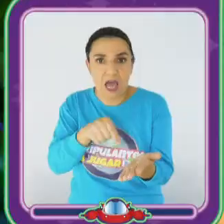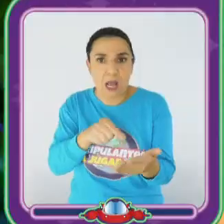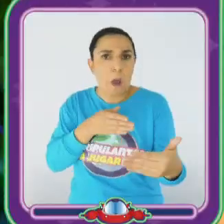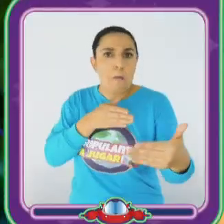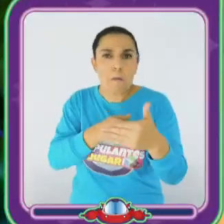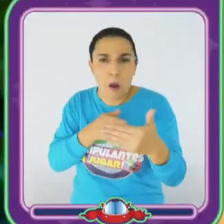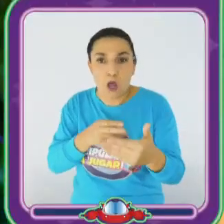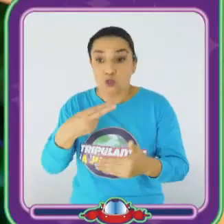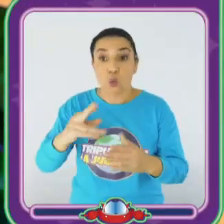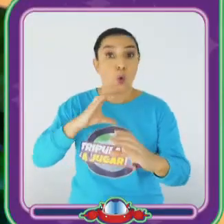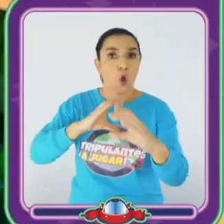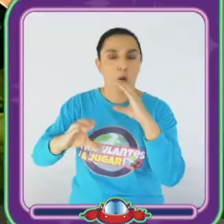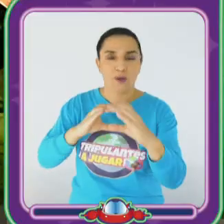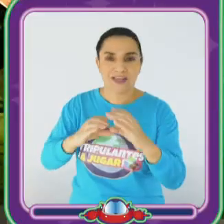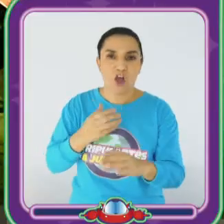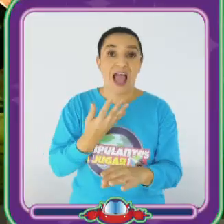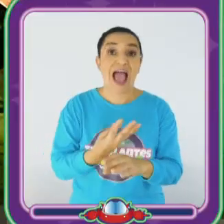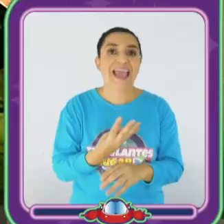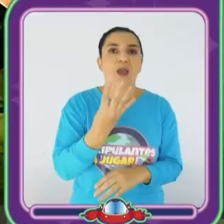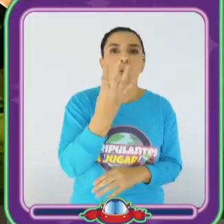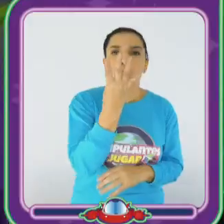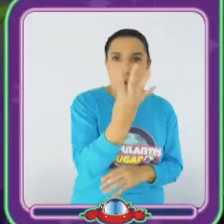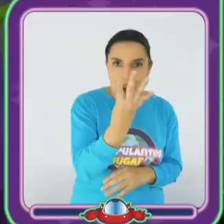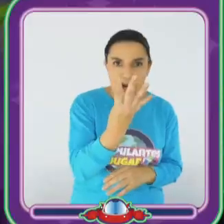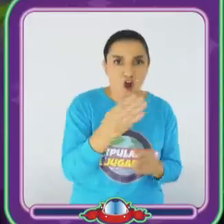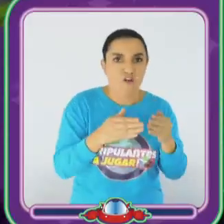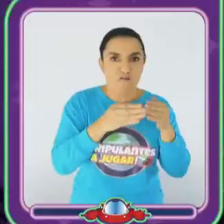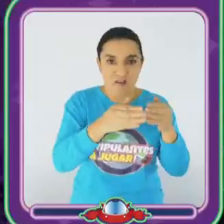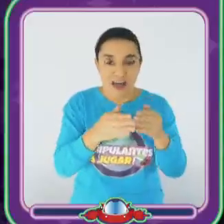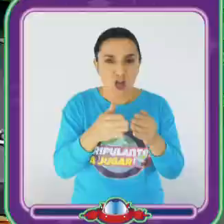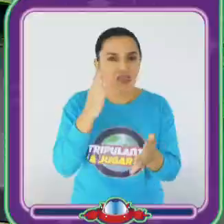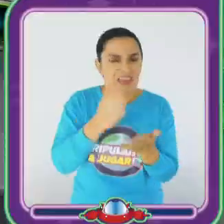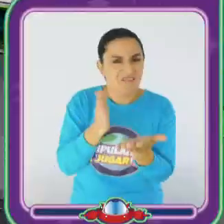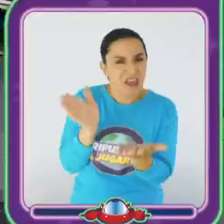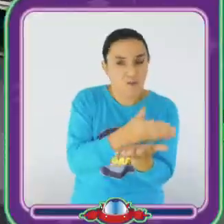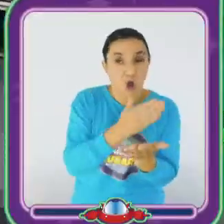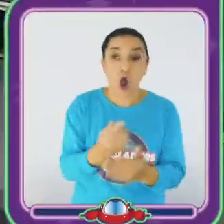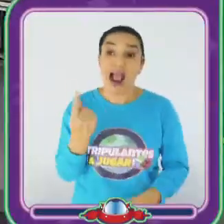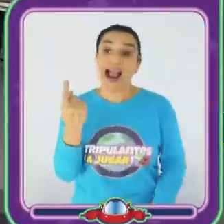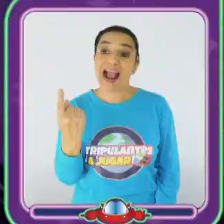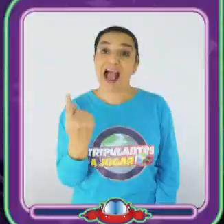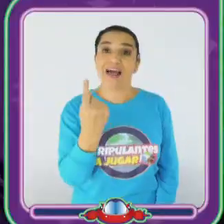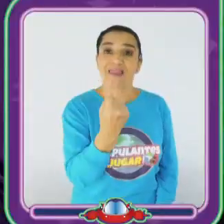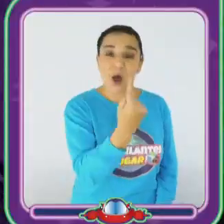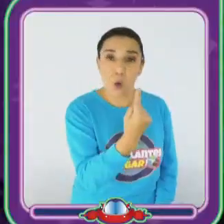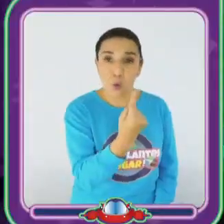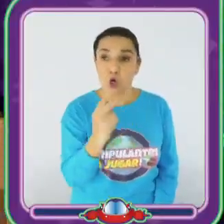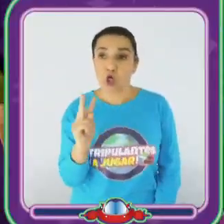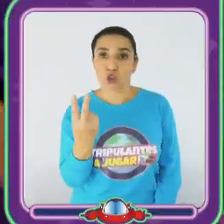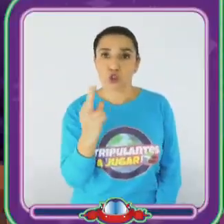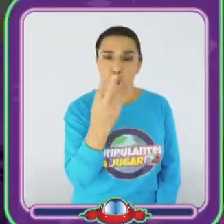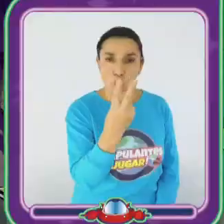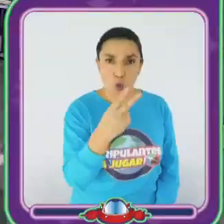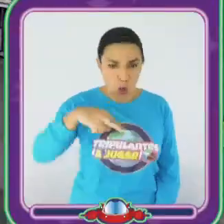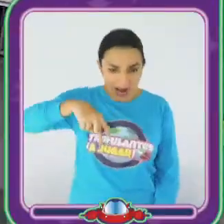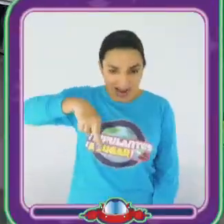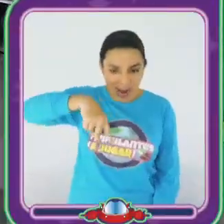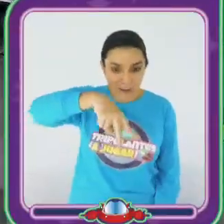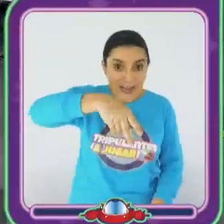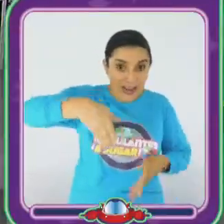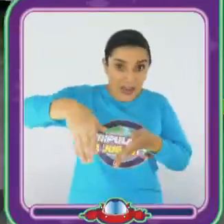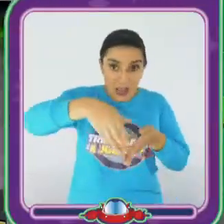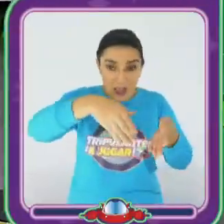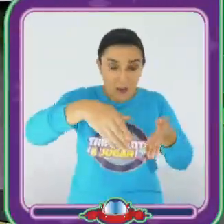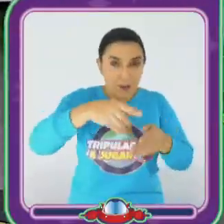interfieren su comunicación. Hay 4 barcos que debemos mover. Cada tripulante tendrá un turno para recorrer el camino que tenemos